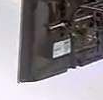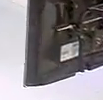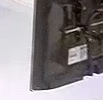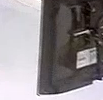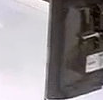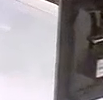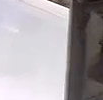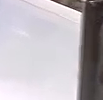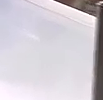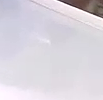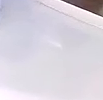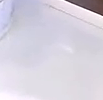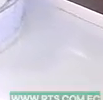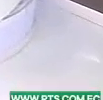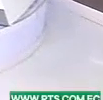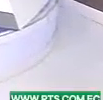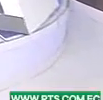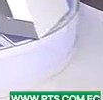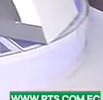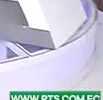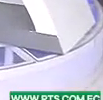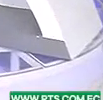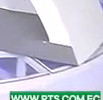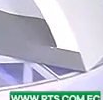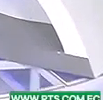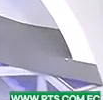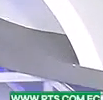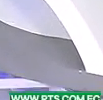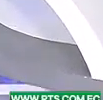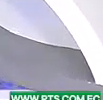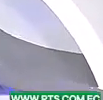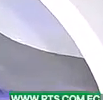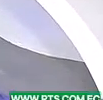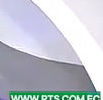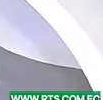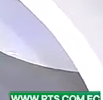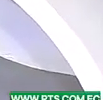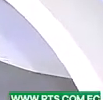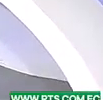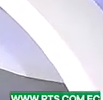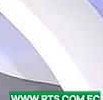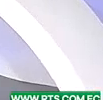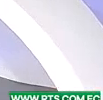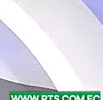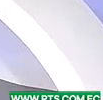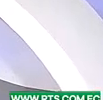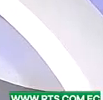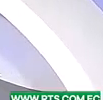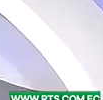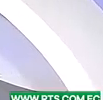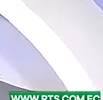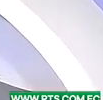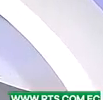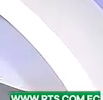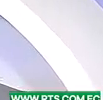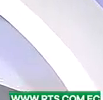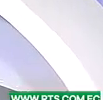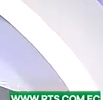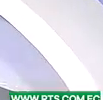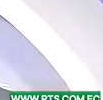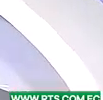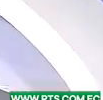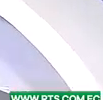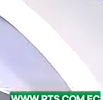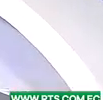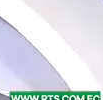Buenas noches, amigos televidentes. Les damos la cordial bienvenida a la emisión estelar de su informativo La Noticia. Adriana, buenas noches. Charlie, amigos televidentes, muy buenas noches